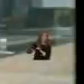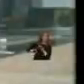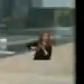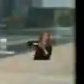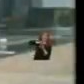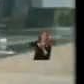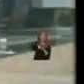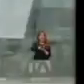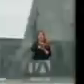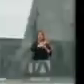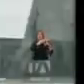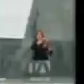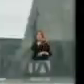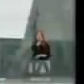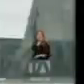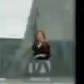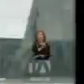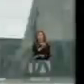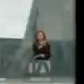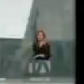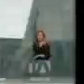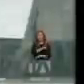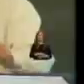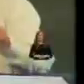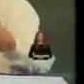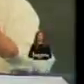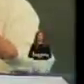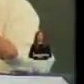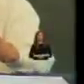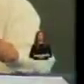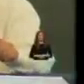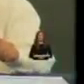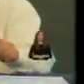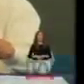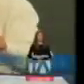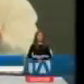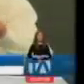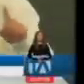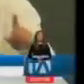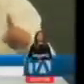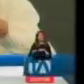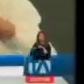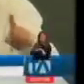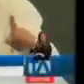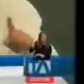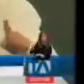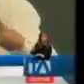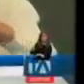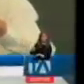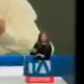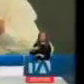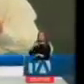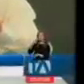una agónica UNASUR a la que hoy se le da la espalda. Vamos a reemplazar esa organización caduca